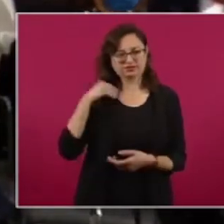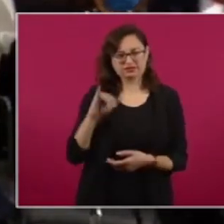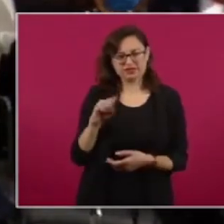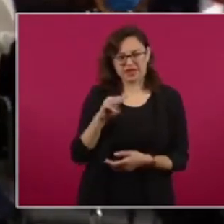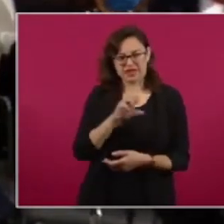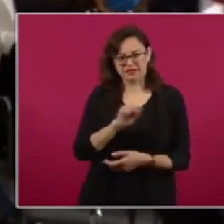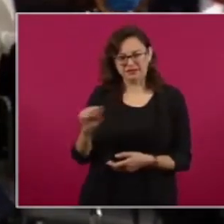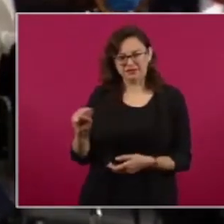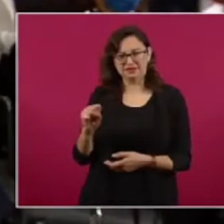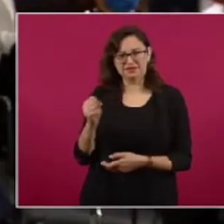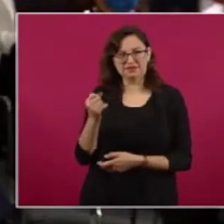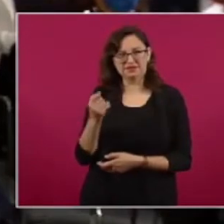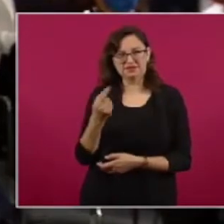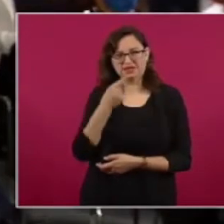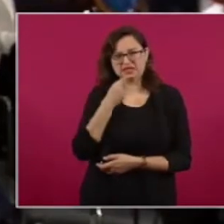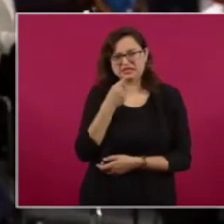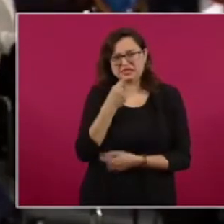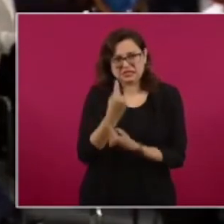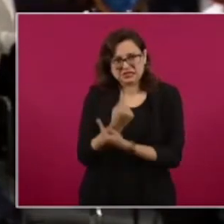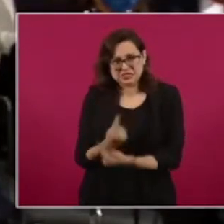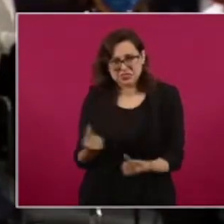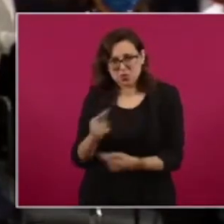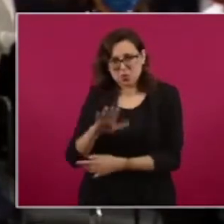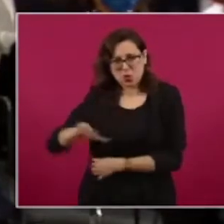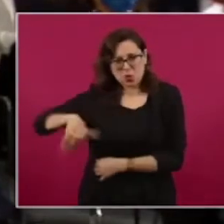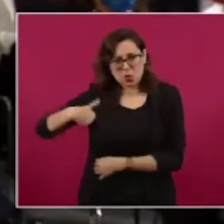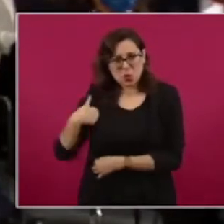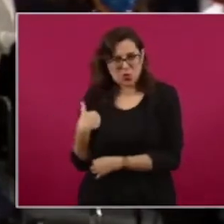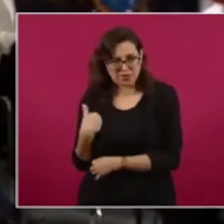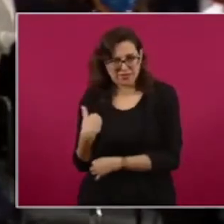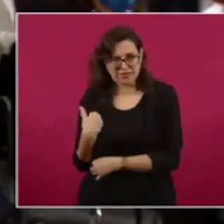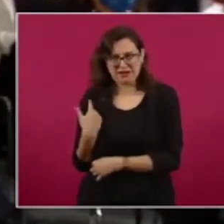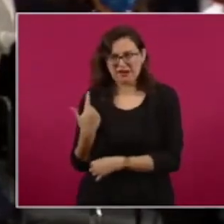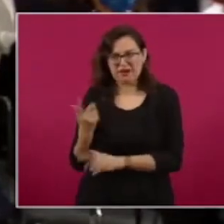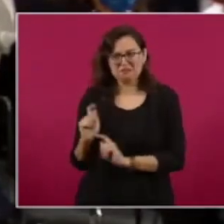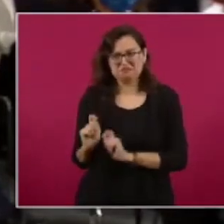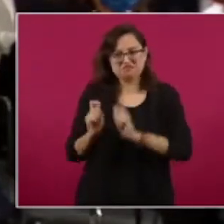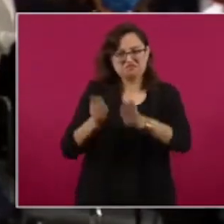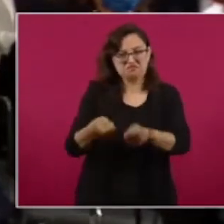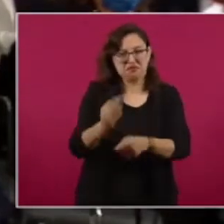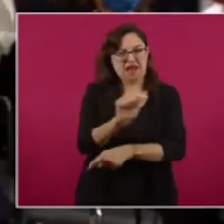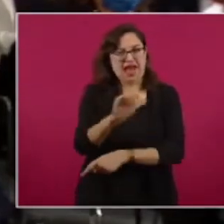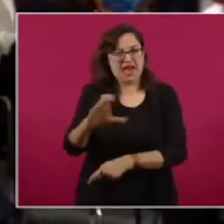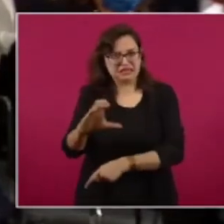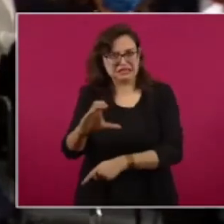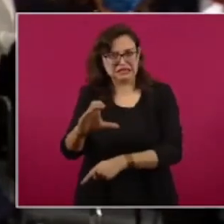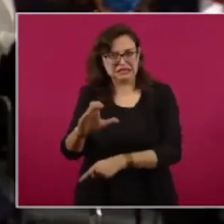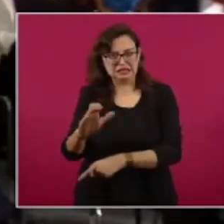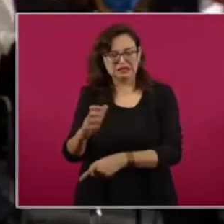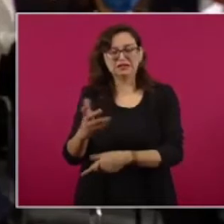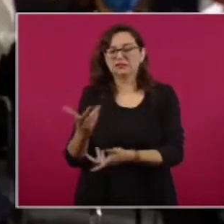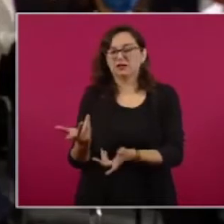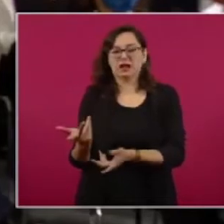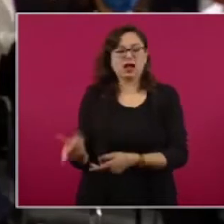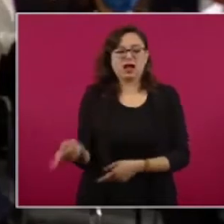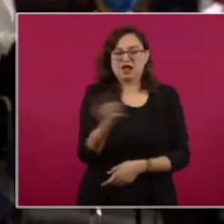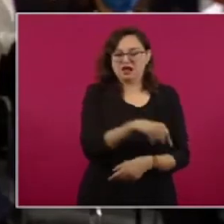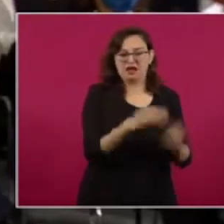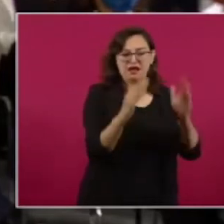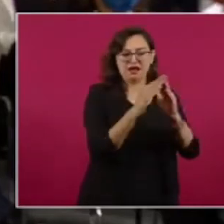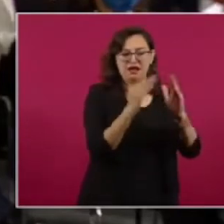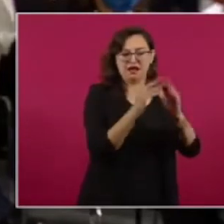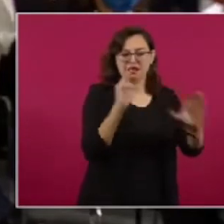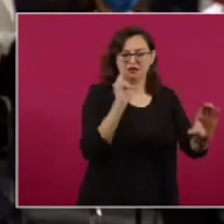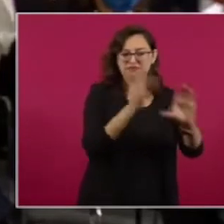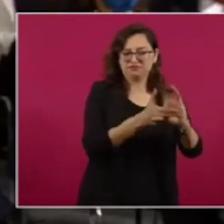Seguro Social. El gobierno, las autoridades, en este caso el DIF nacional, los DIF estatales y también las procuradurías